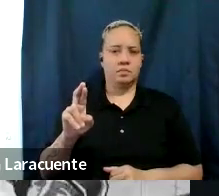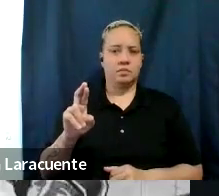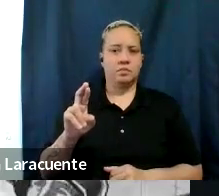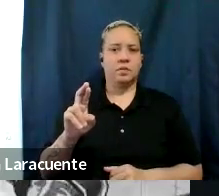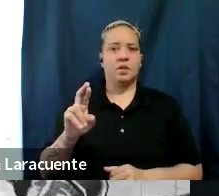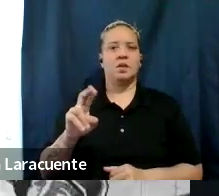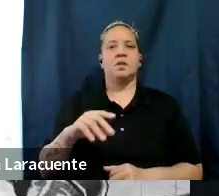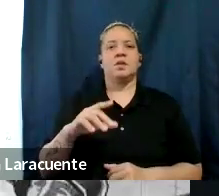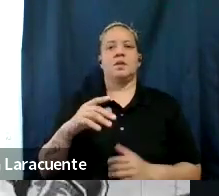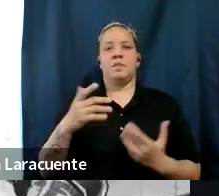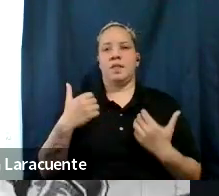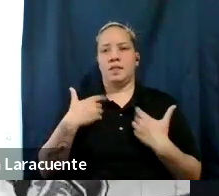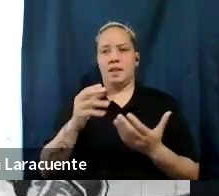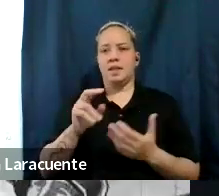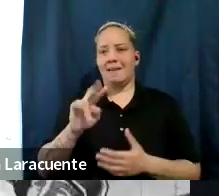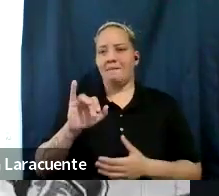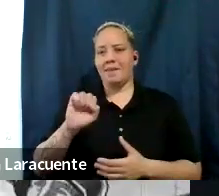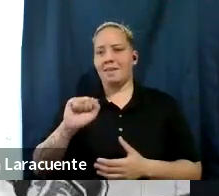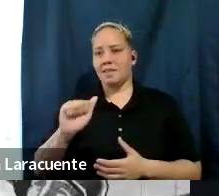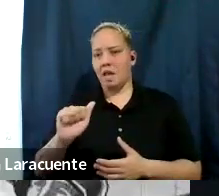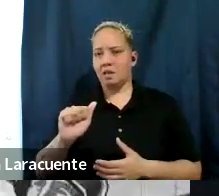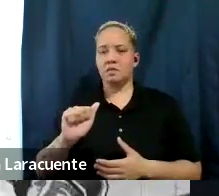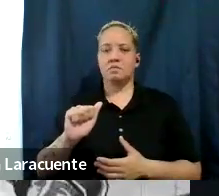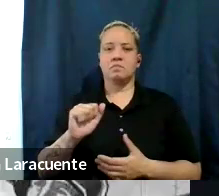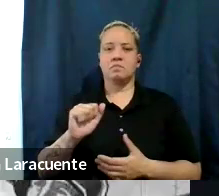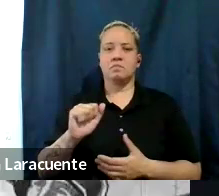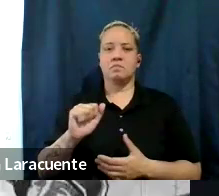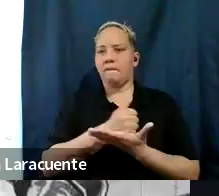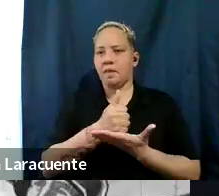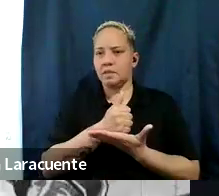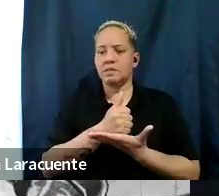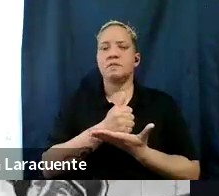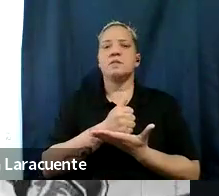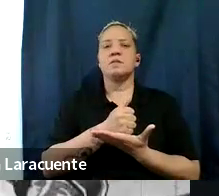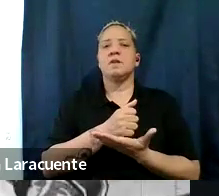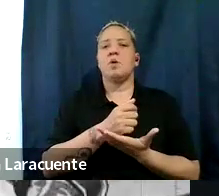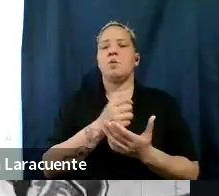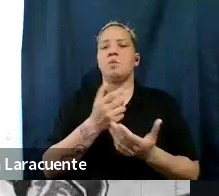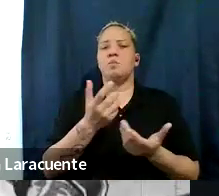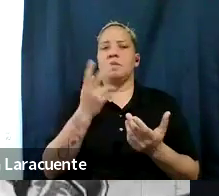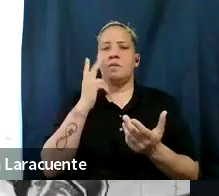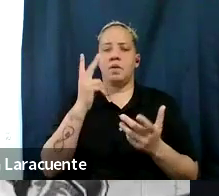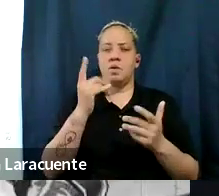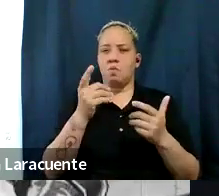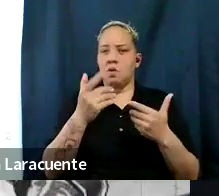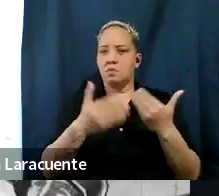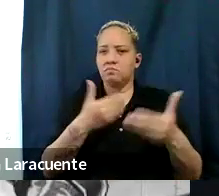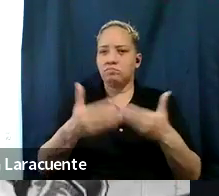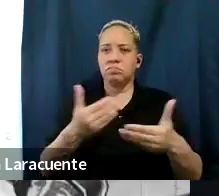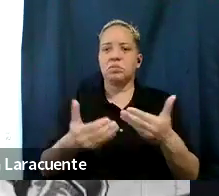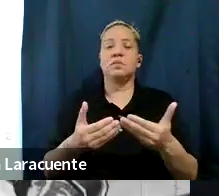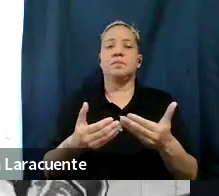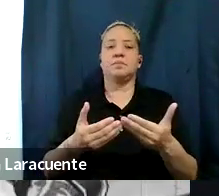ese visado y luego veremos cuál es la travesía que tienen que, digamos,